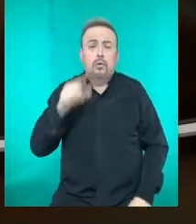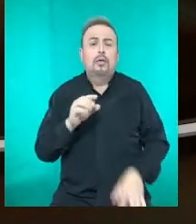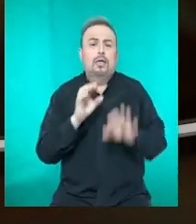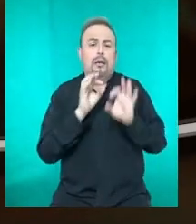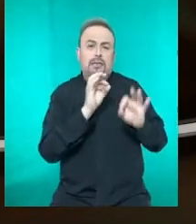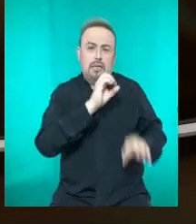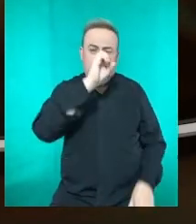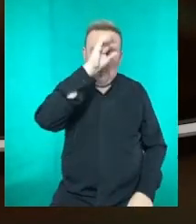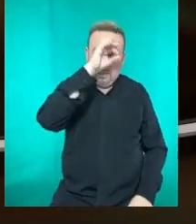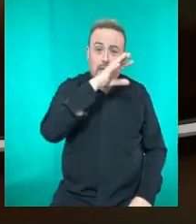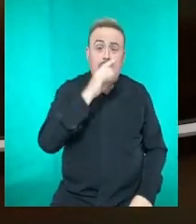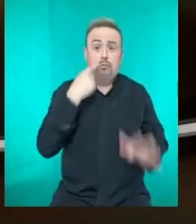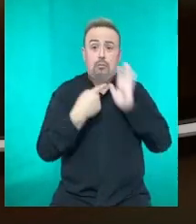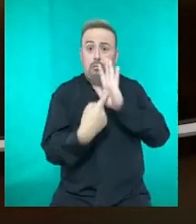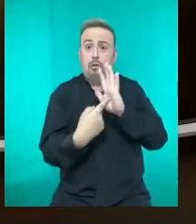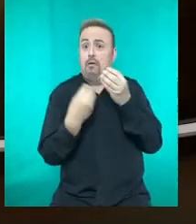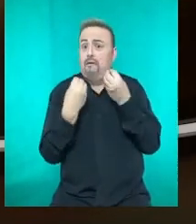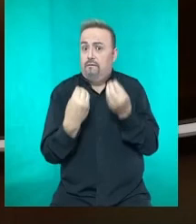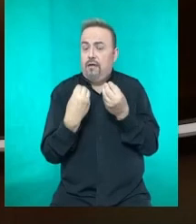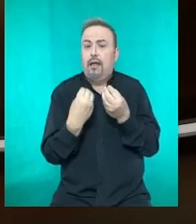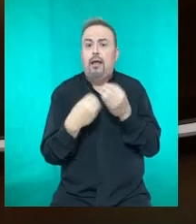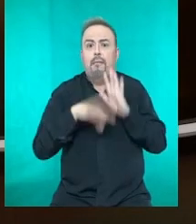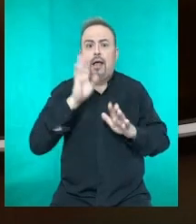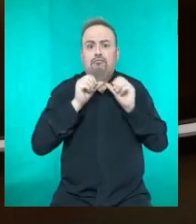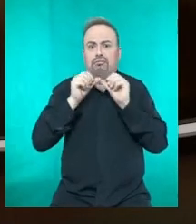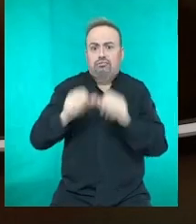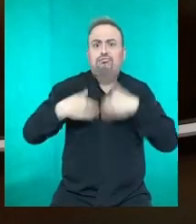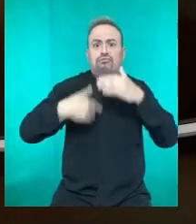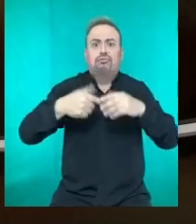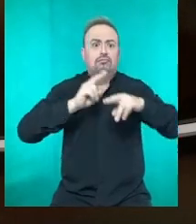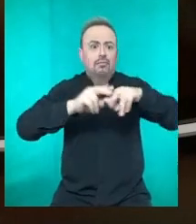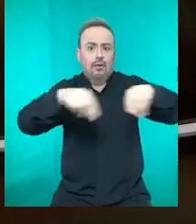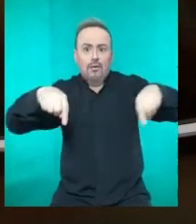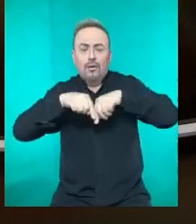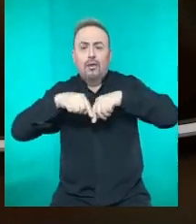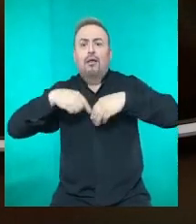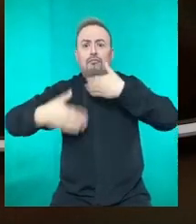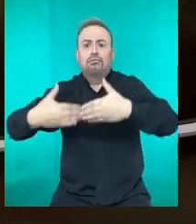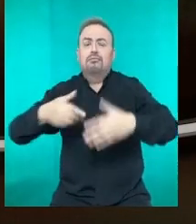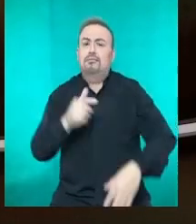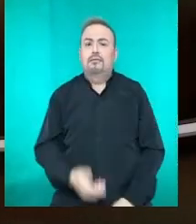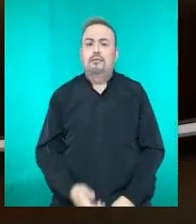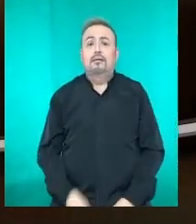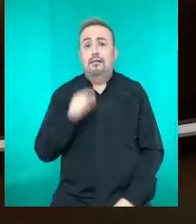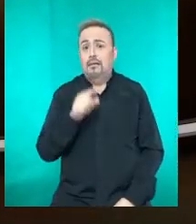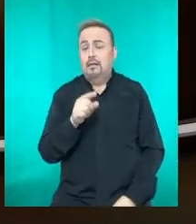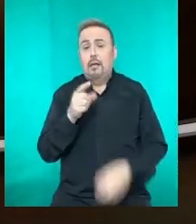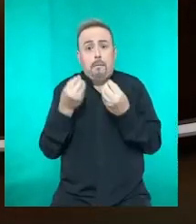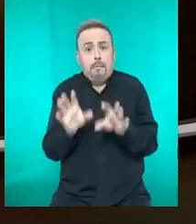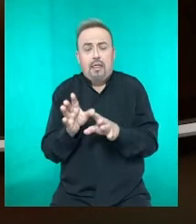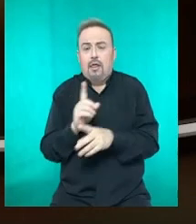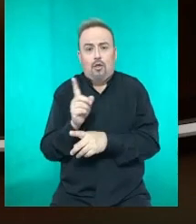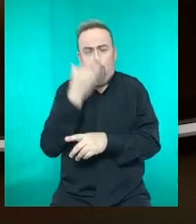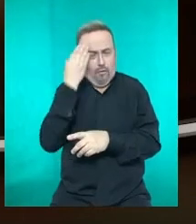minera, muestran diferentes vías para relevar la sustentabilidad en faenas y procesos. Y eso es algo que no debemos perder de vista y es